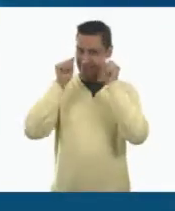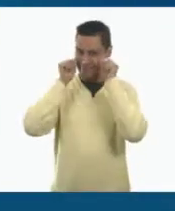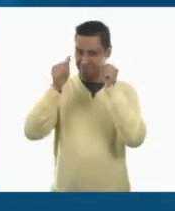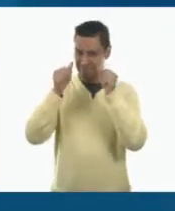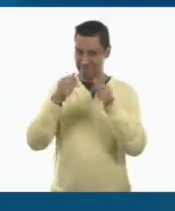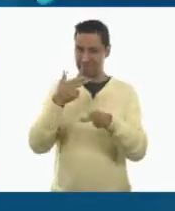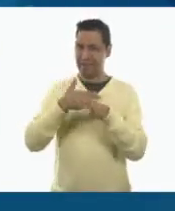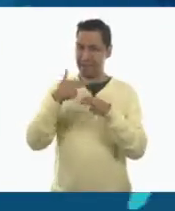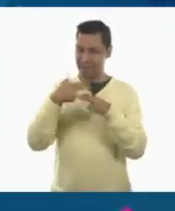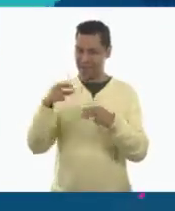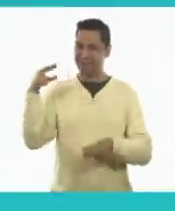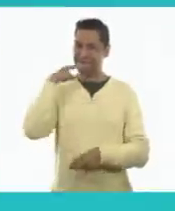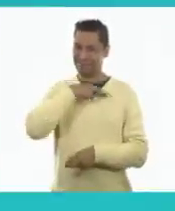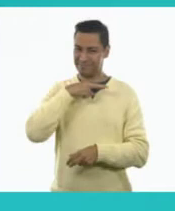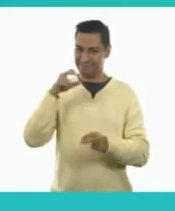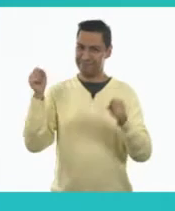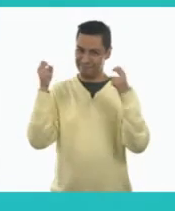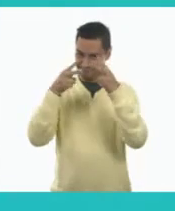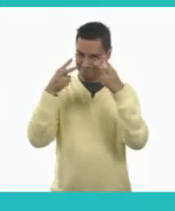próxima.